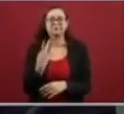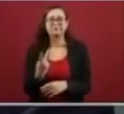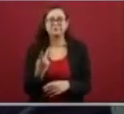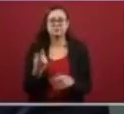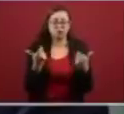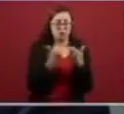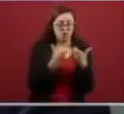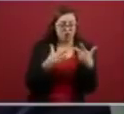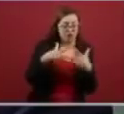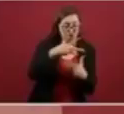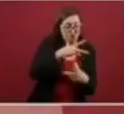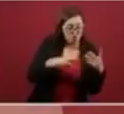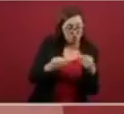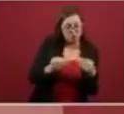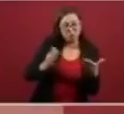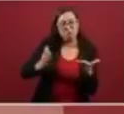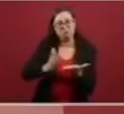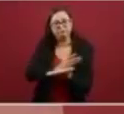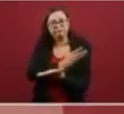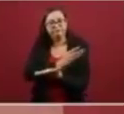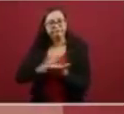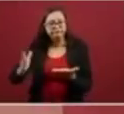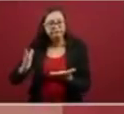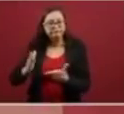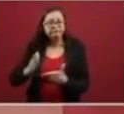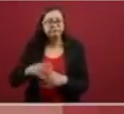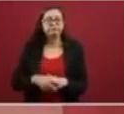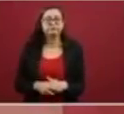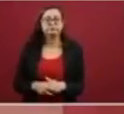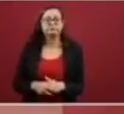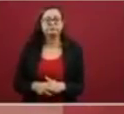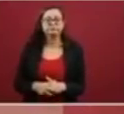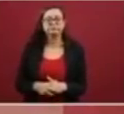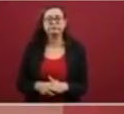poder económico y que